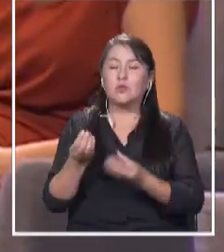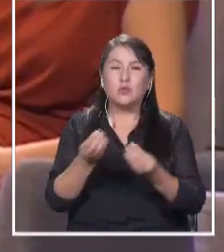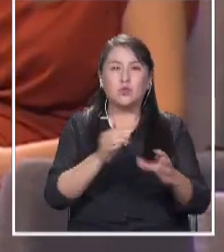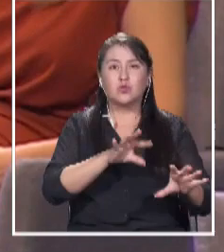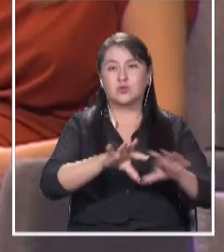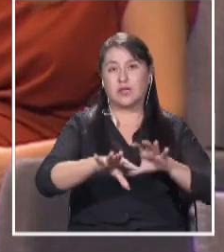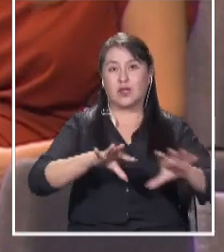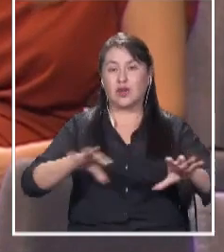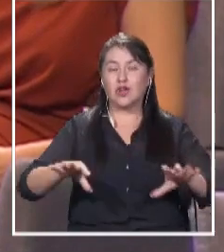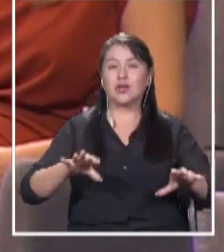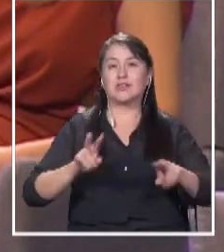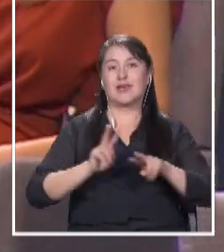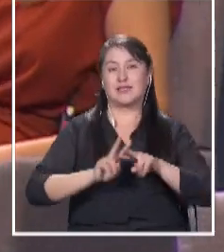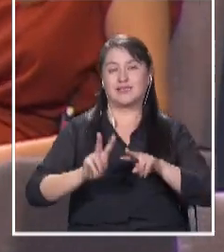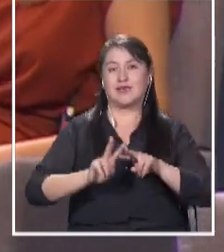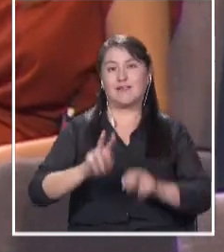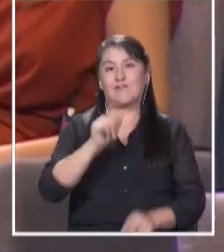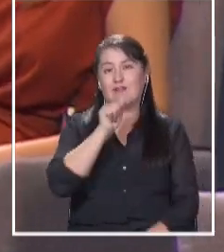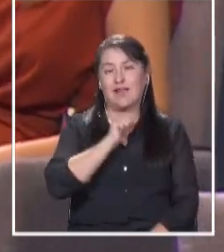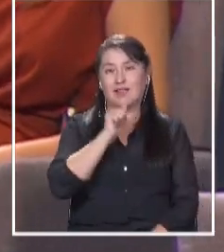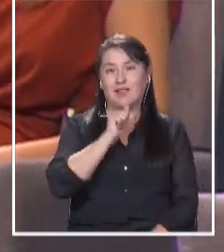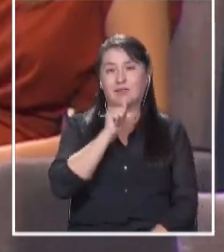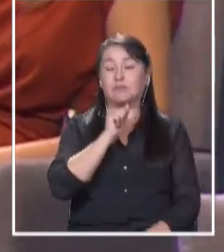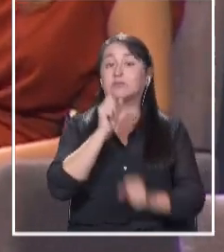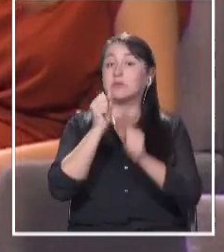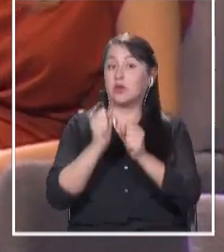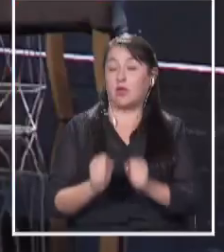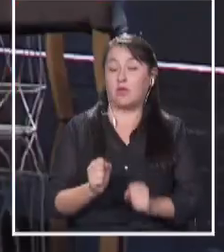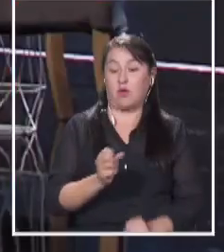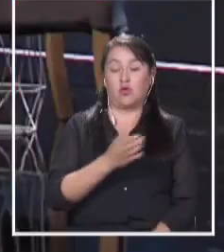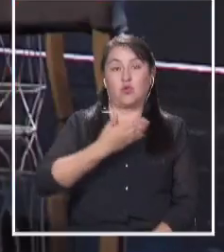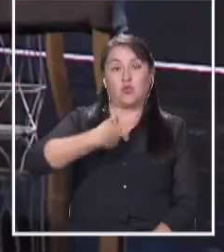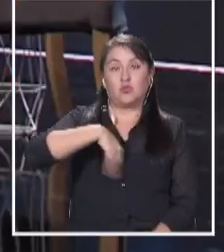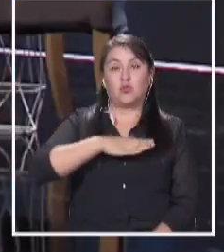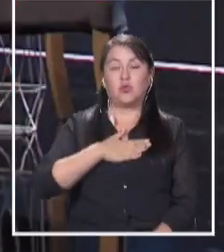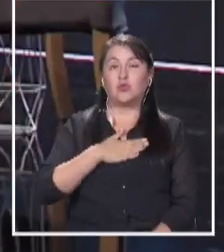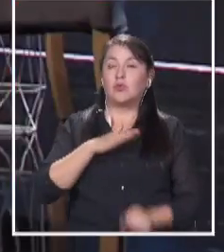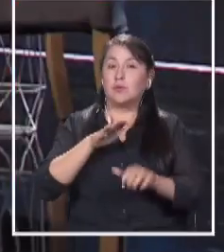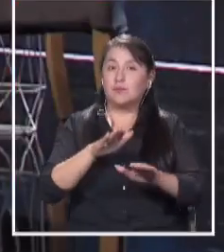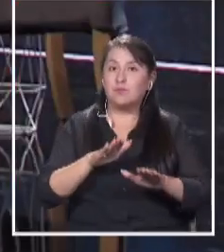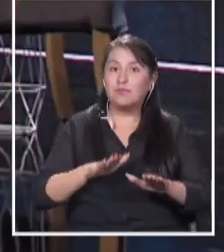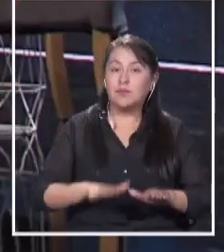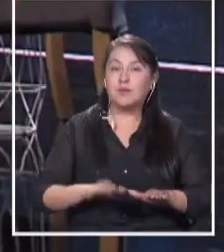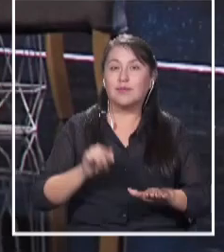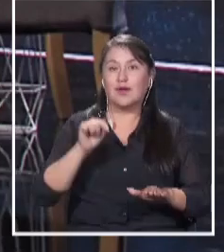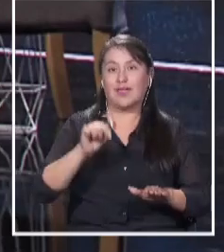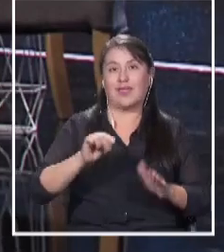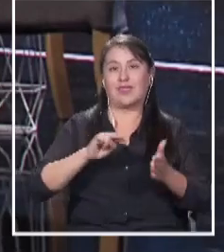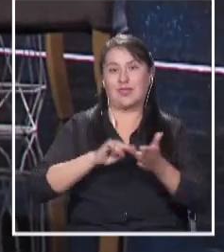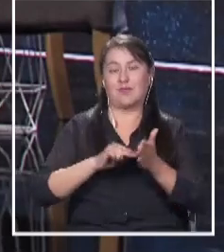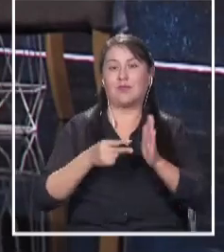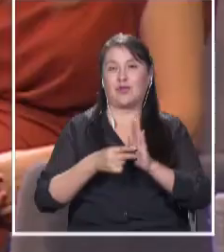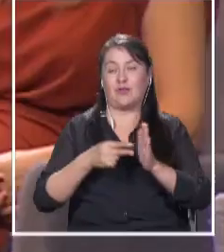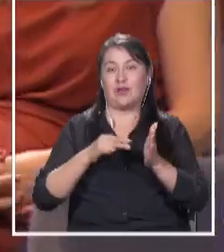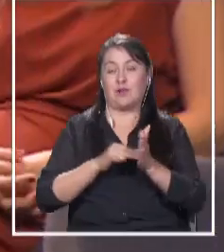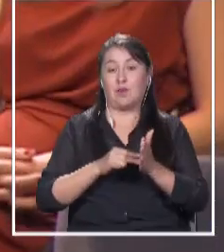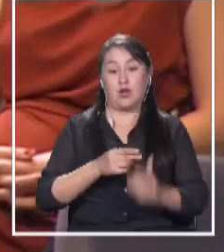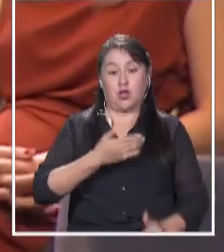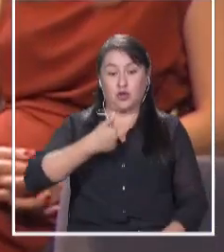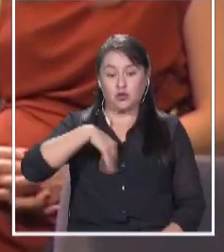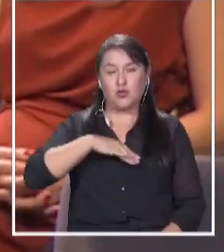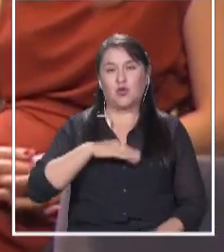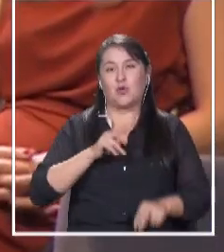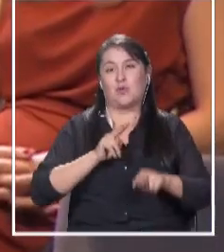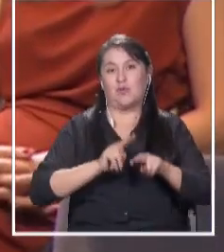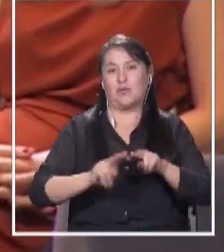hacer, pero podemos, porque somos nosotros mismos los que hemos hecho este problema y somos nosotros mismos la solución. Está